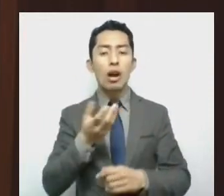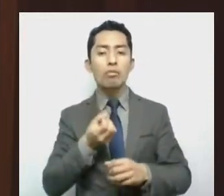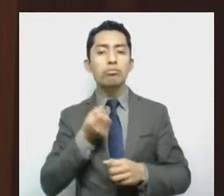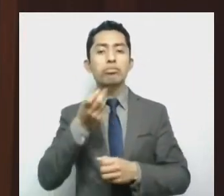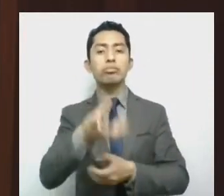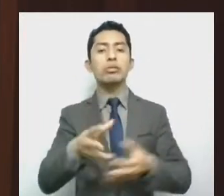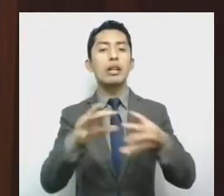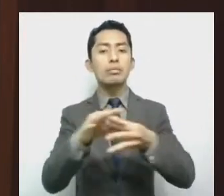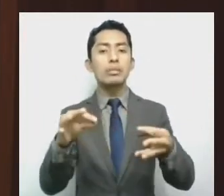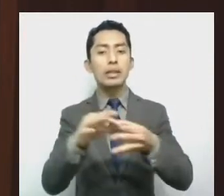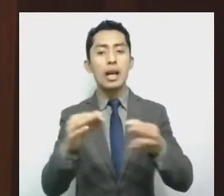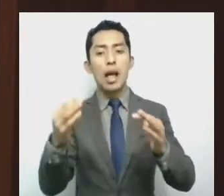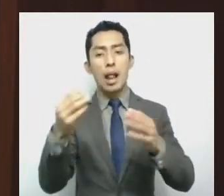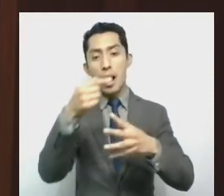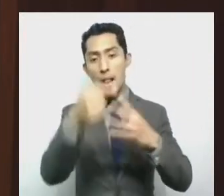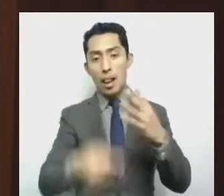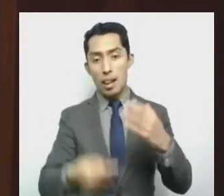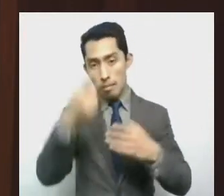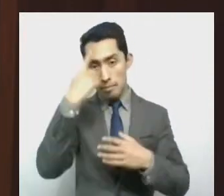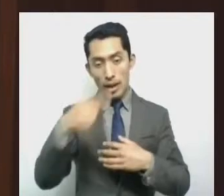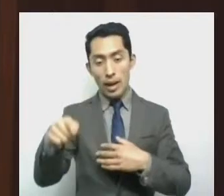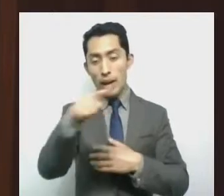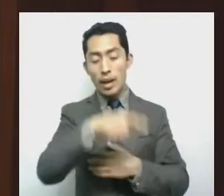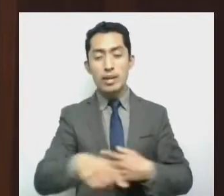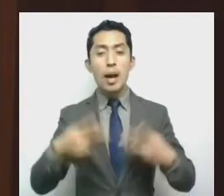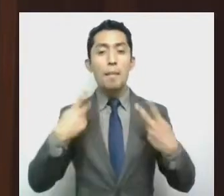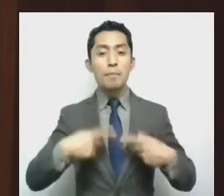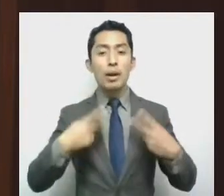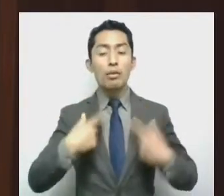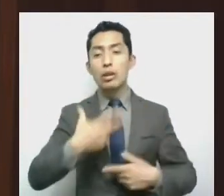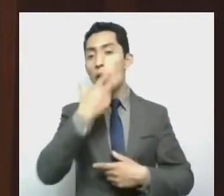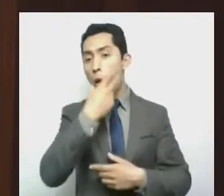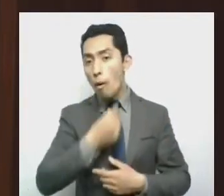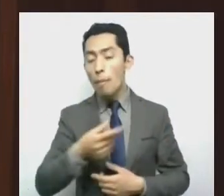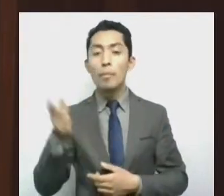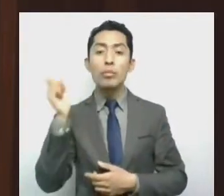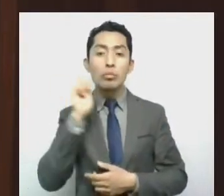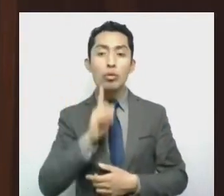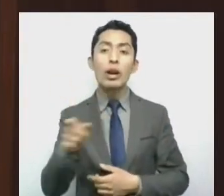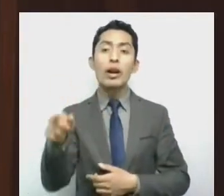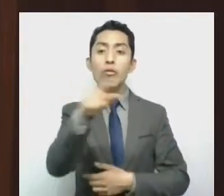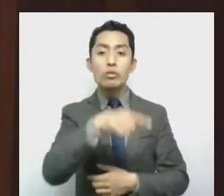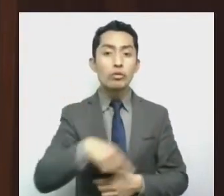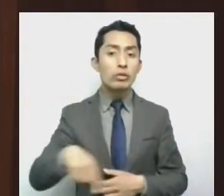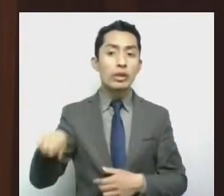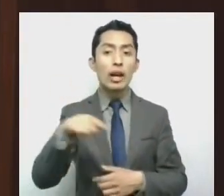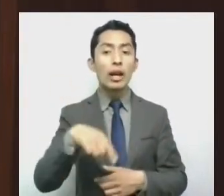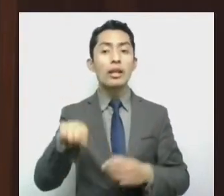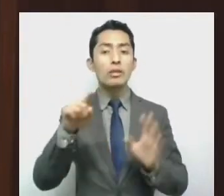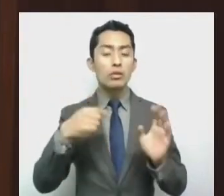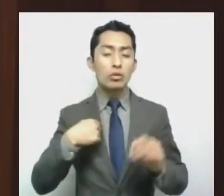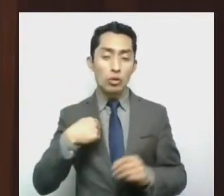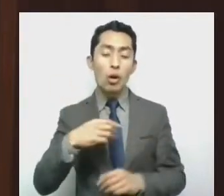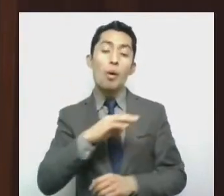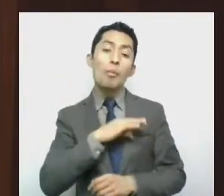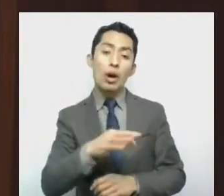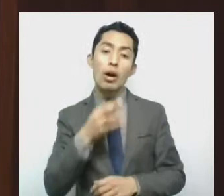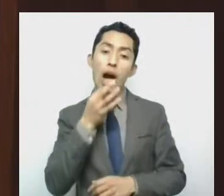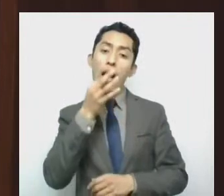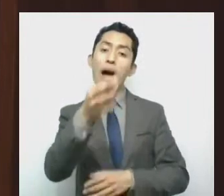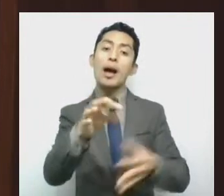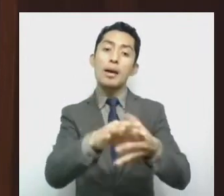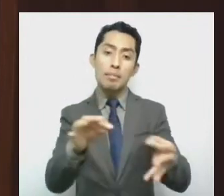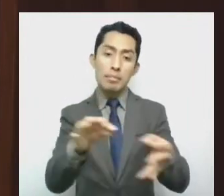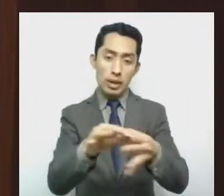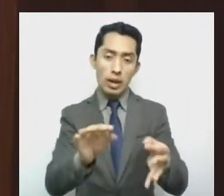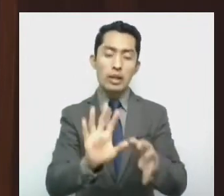elementos para todos aquellos y todas aquellas que, puedo adelantar, hemos tomado la